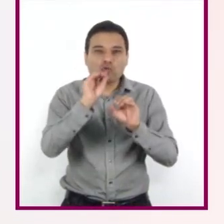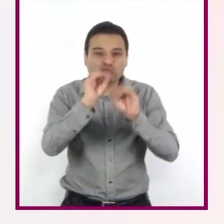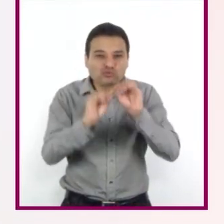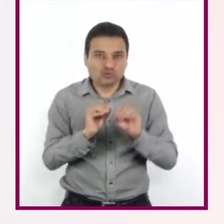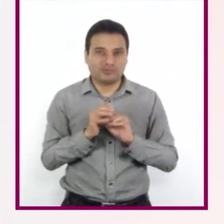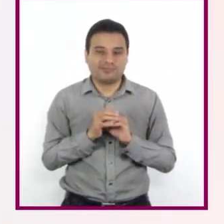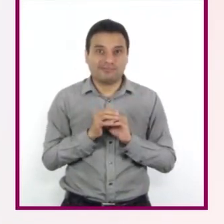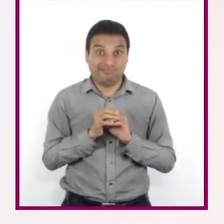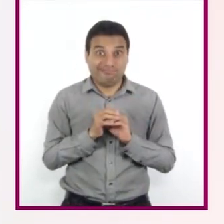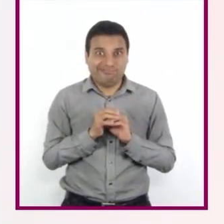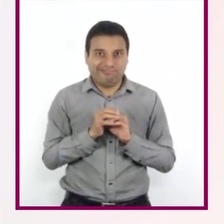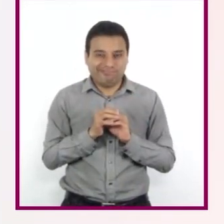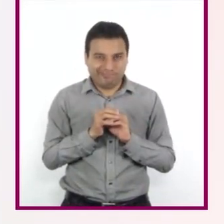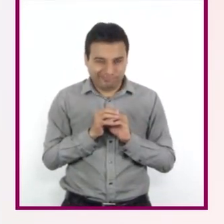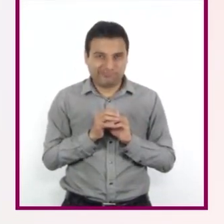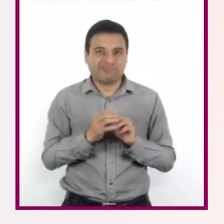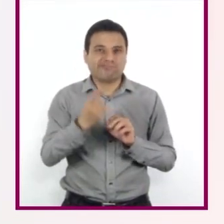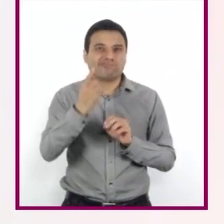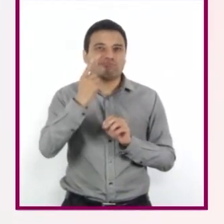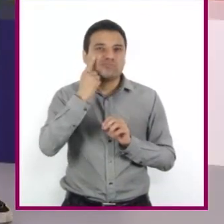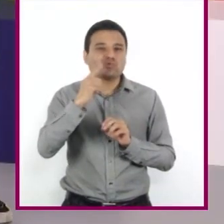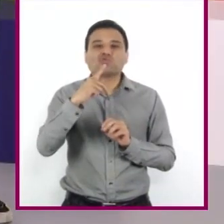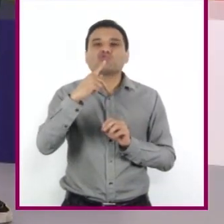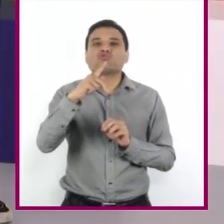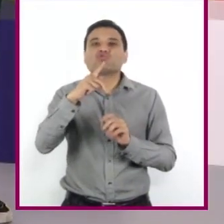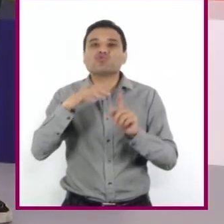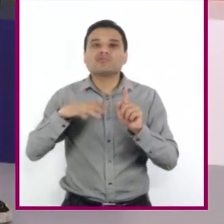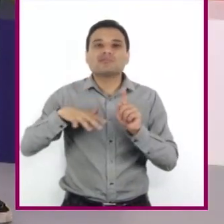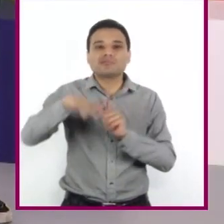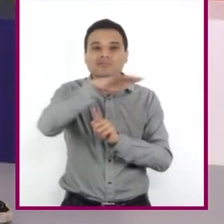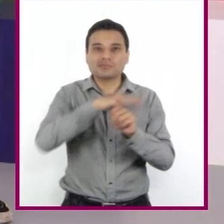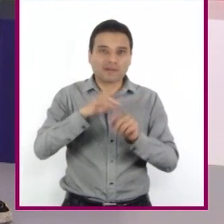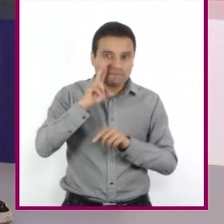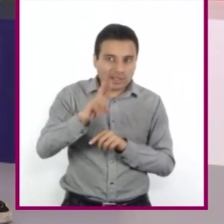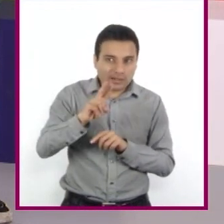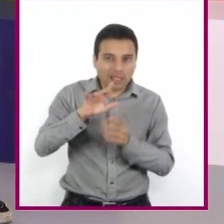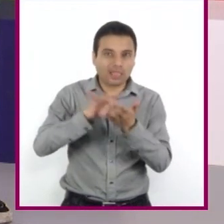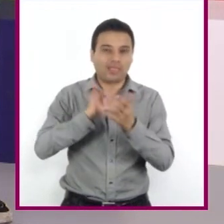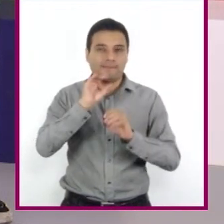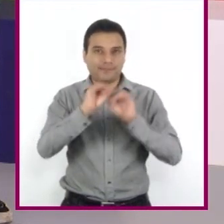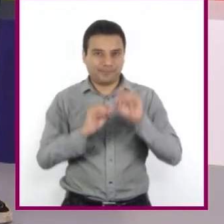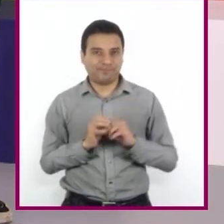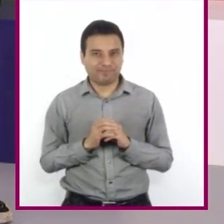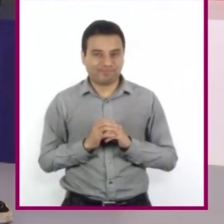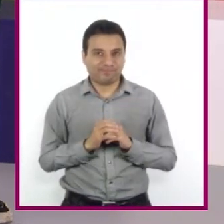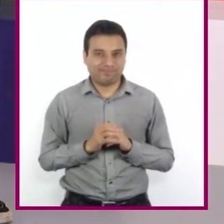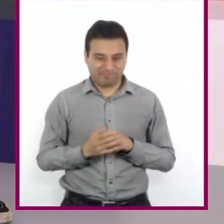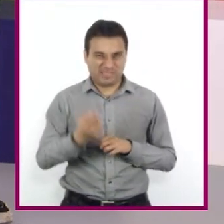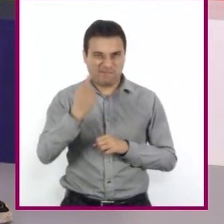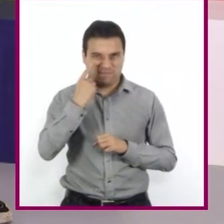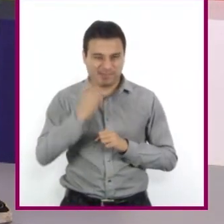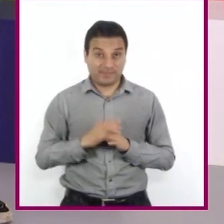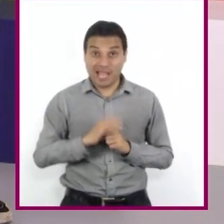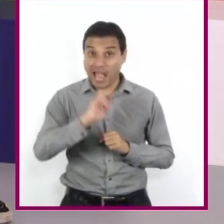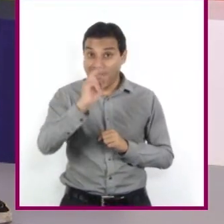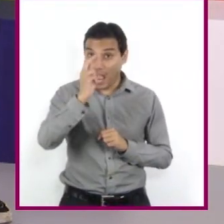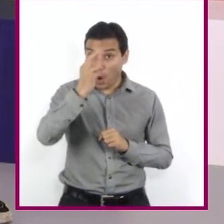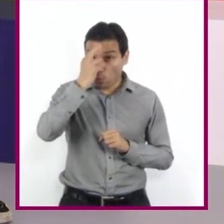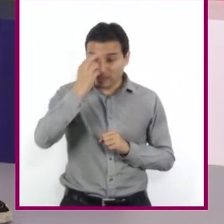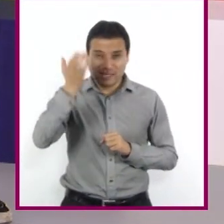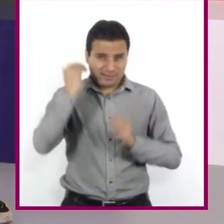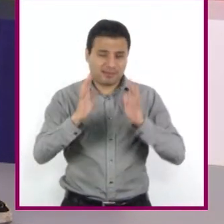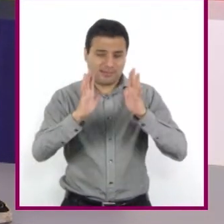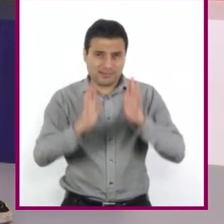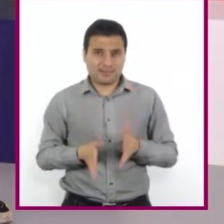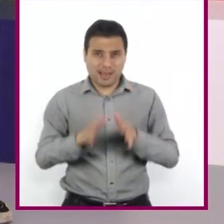pero con una interpretación propia. Para esta sesión, empecemos por recordar que vimos la